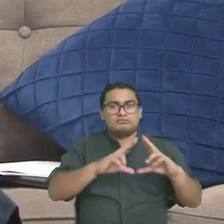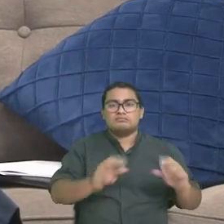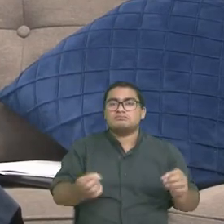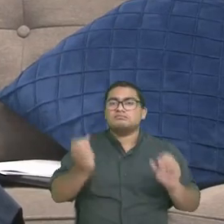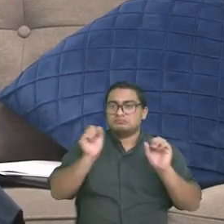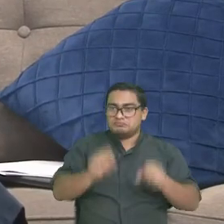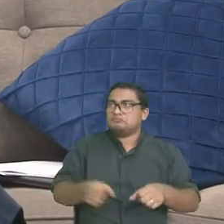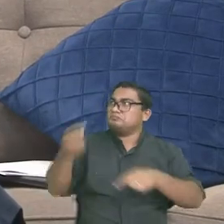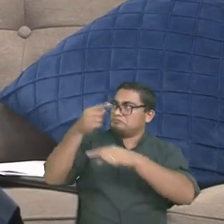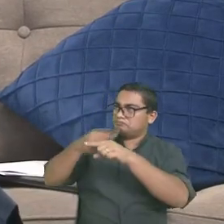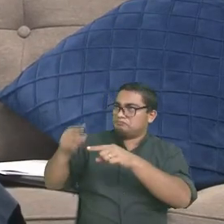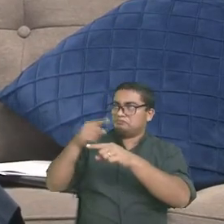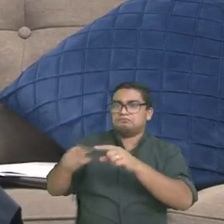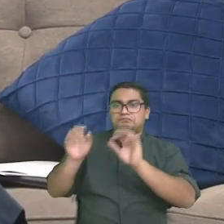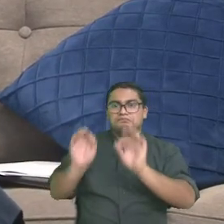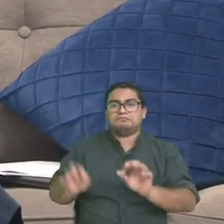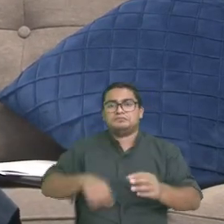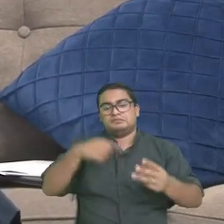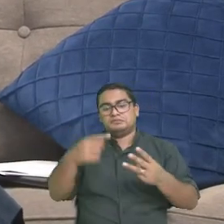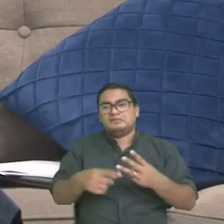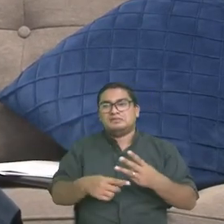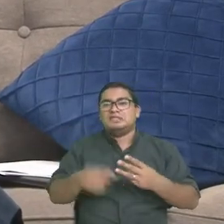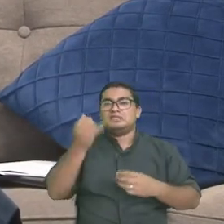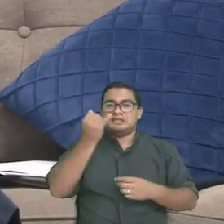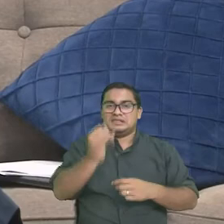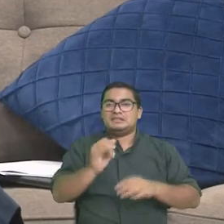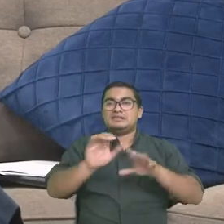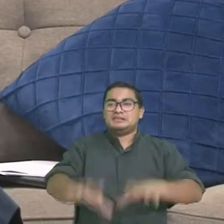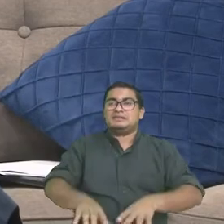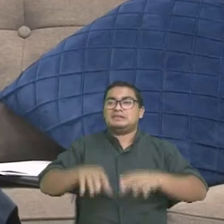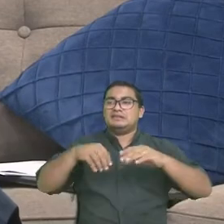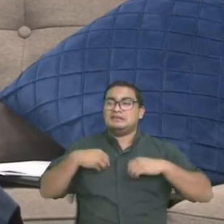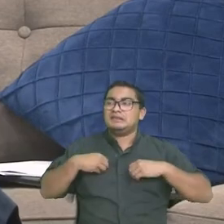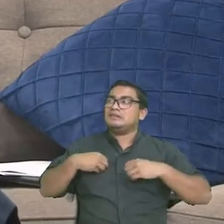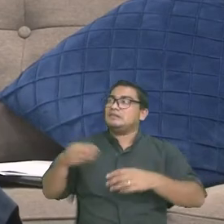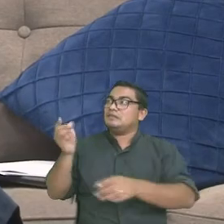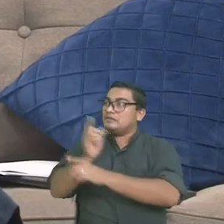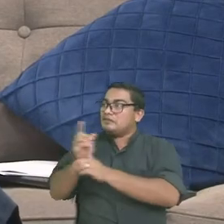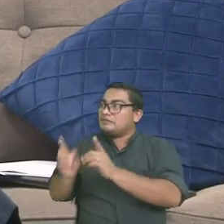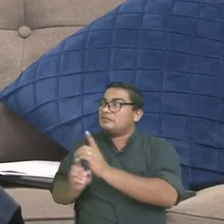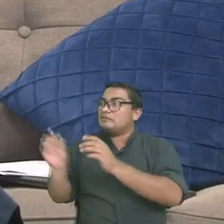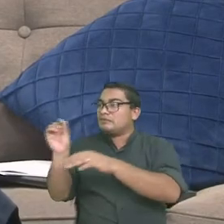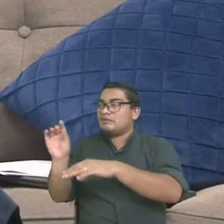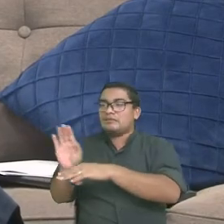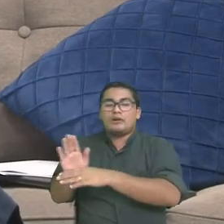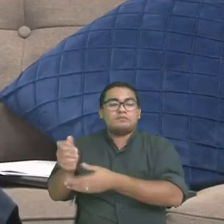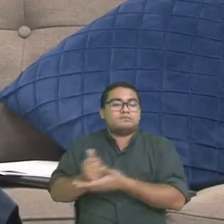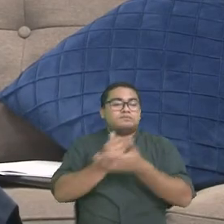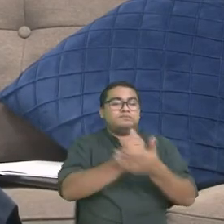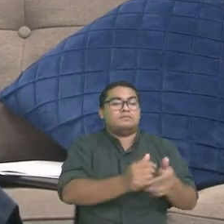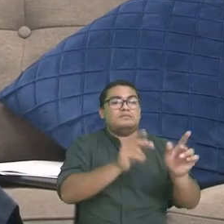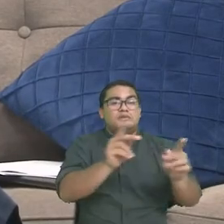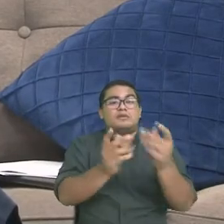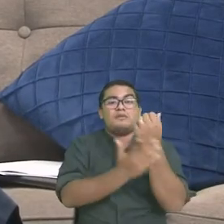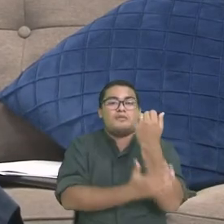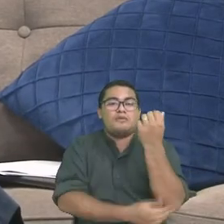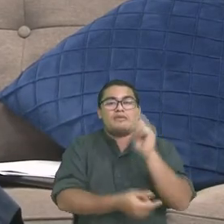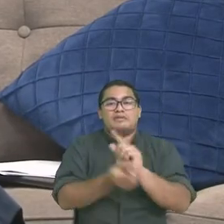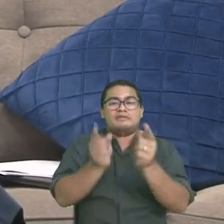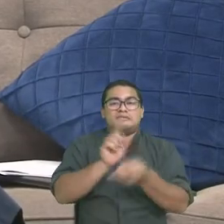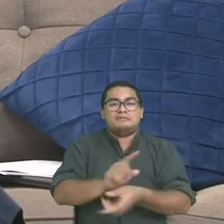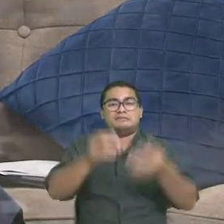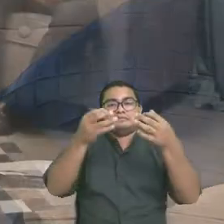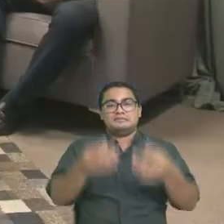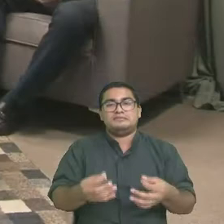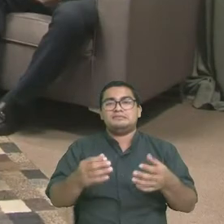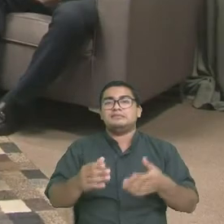de pago. Y tercero, sí hemos asumido un endeudamiento que es para combatir pobreza y pobreza extrema, y gracias a Dios lo hemos